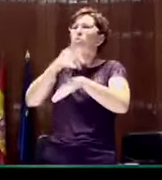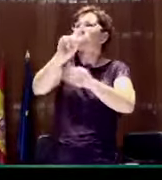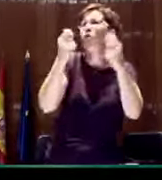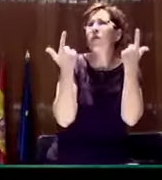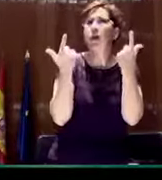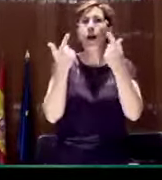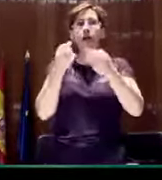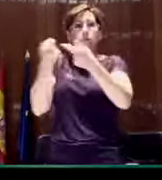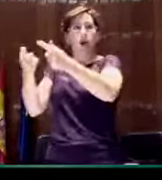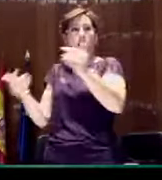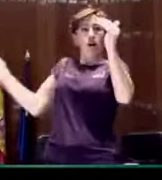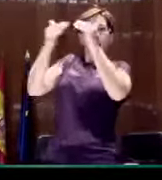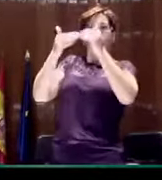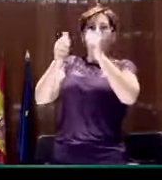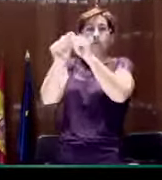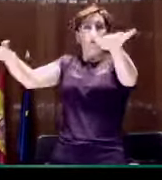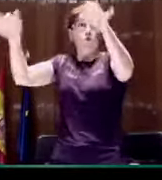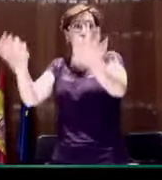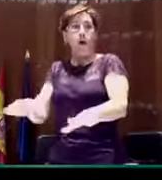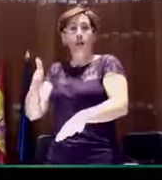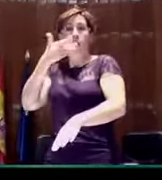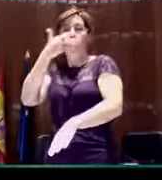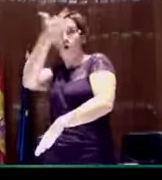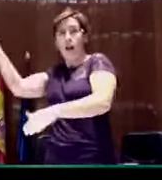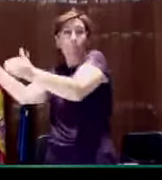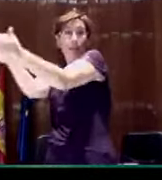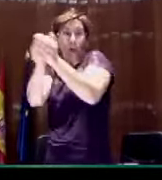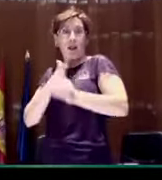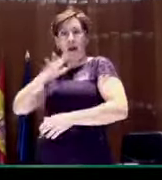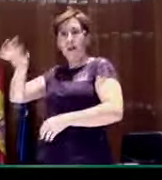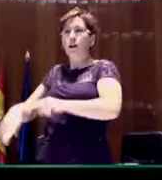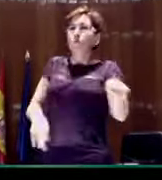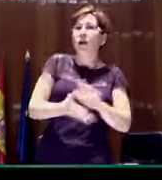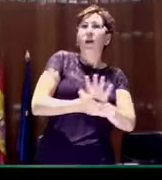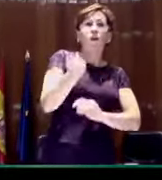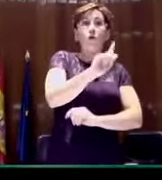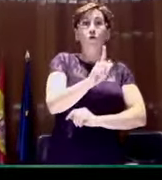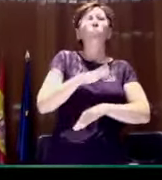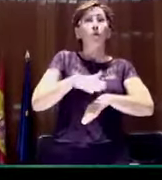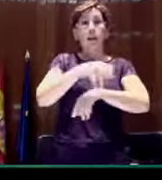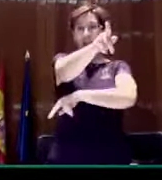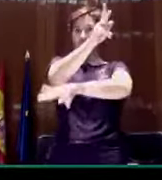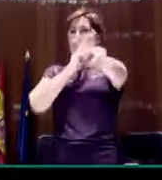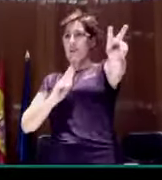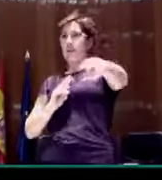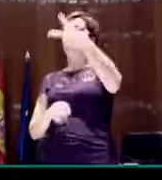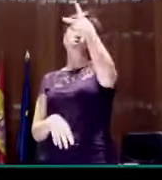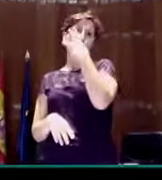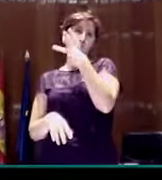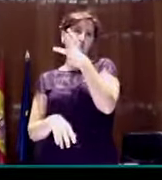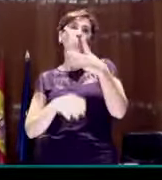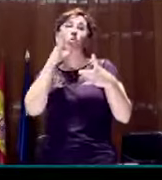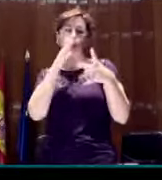no la normalizan? Igual que han hecho la normalización de las lenguas orales minoritarias de Cataluña, ¿no? Y entonces me contestó, mira, hay dos motivos principales.